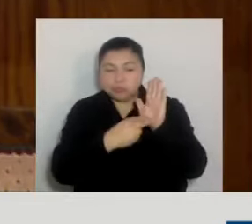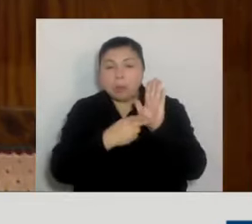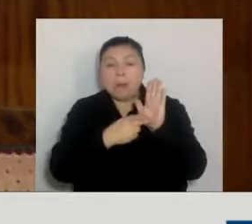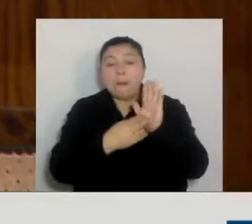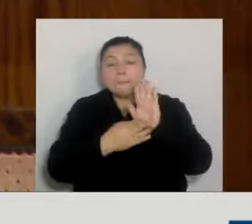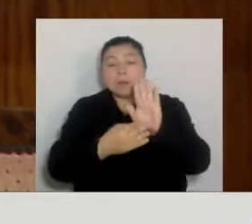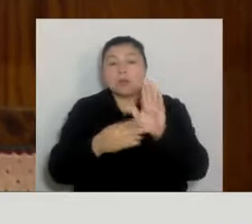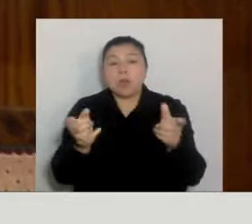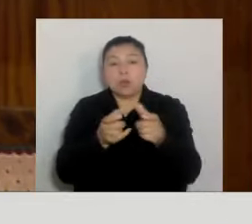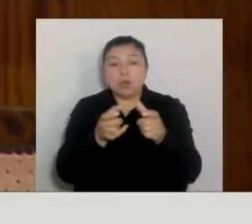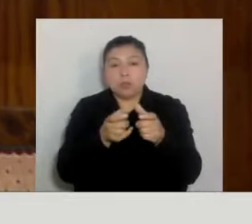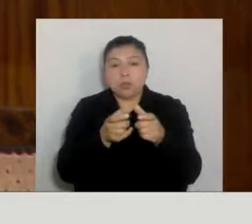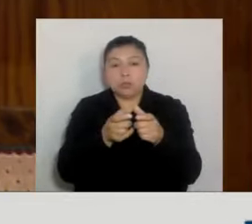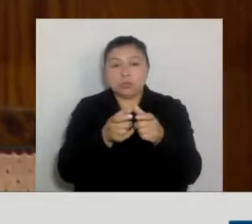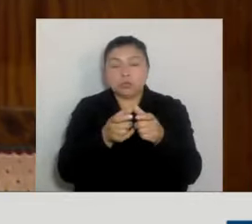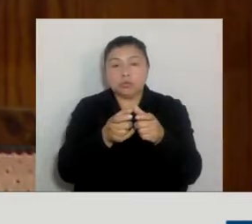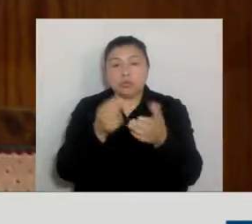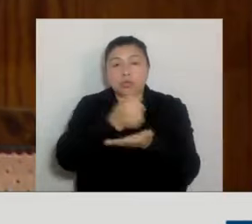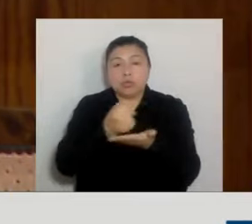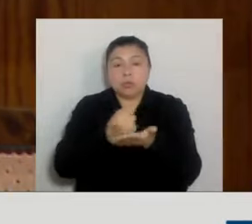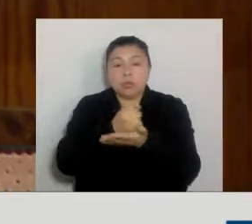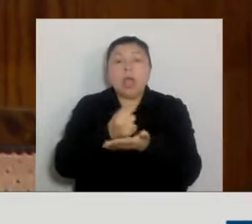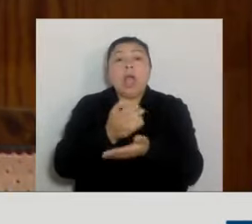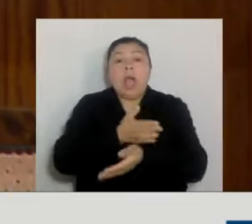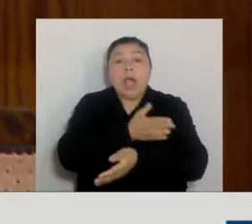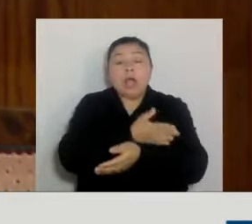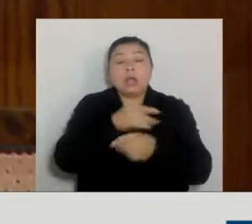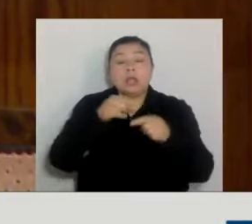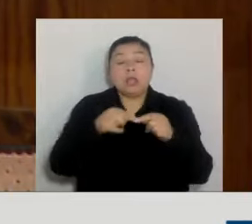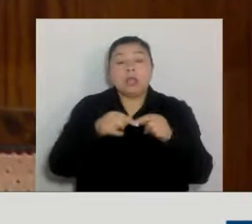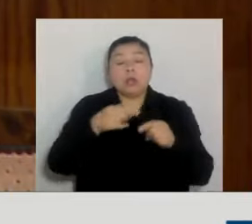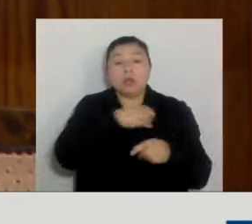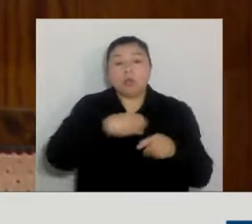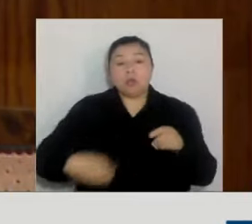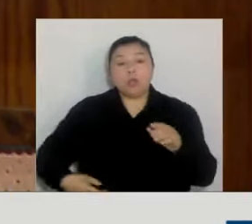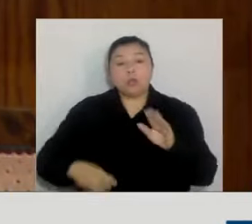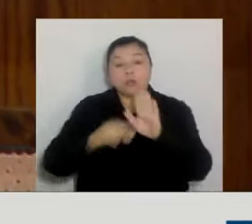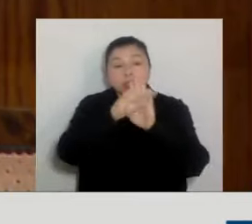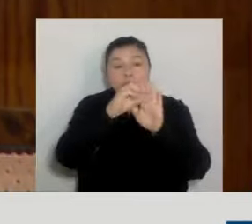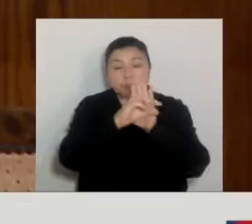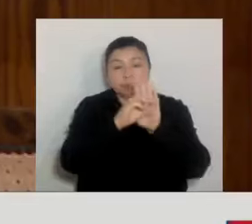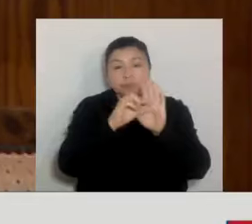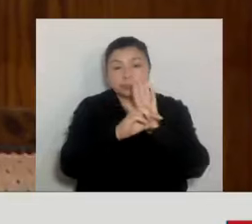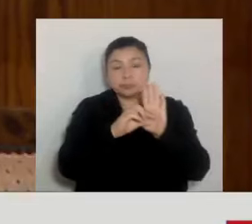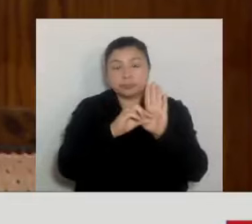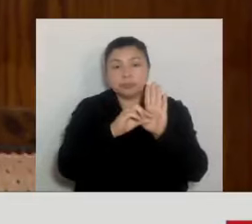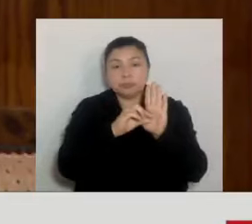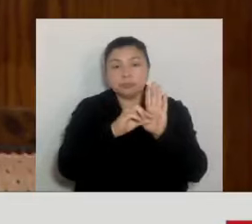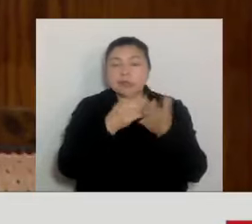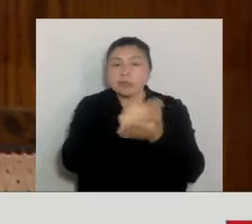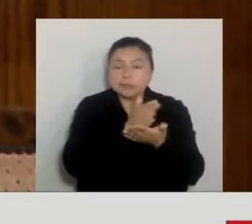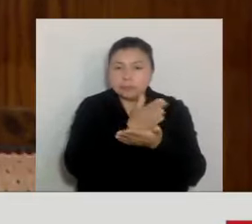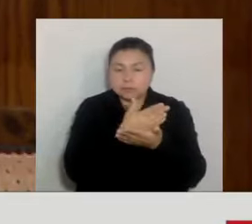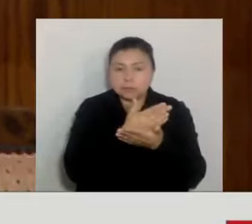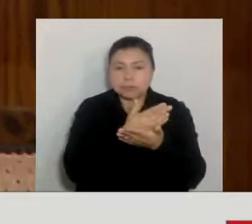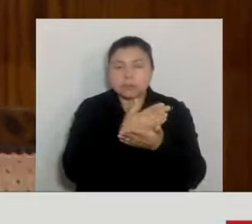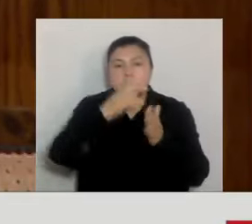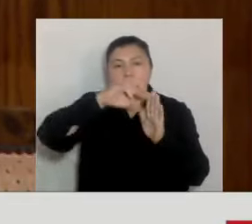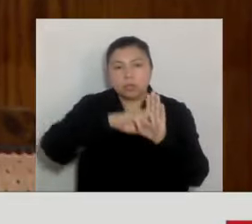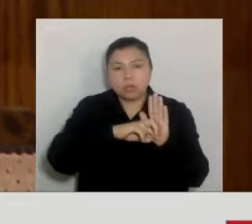durante la tramitación previa El Ejecutivo ingresó un conjunto de indicaciones que perfeccionaron el proyecto en